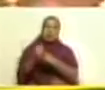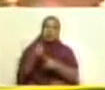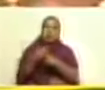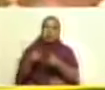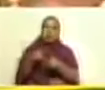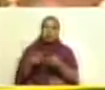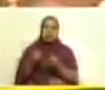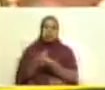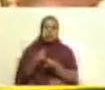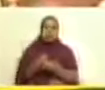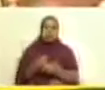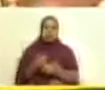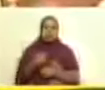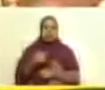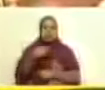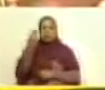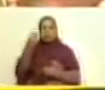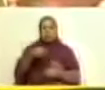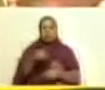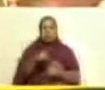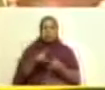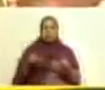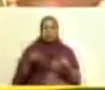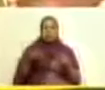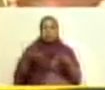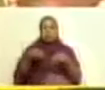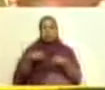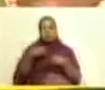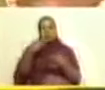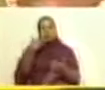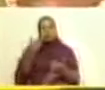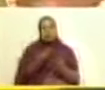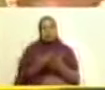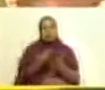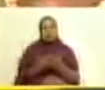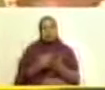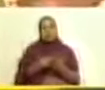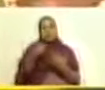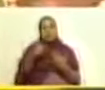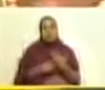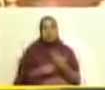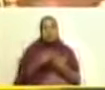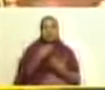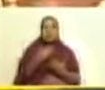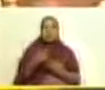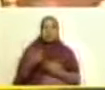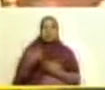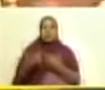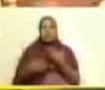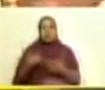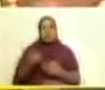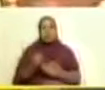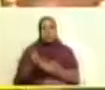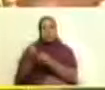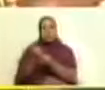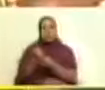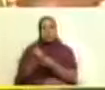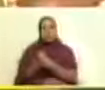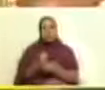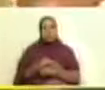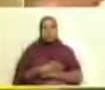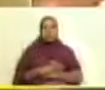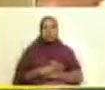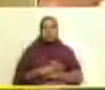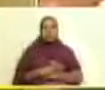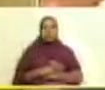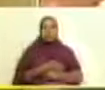se llama Nicolás Maduro. Hoy le entrega una propuesta de programa y con ese líder y con ese programa